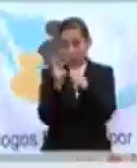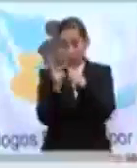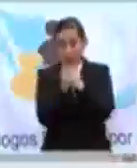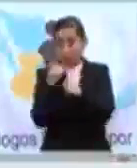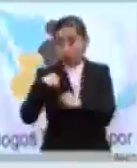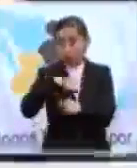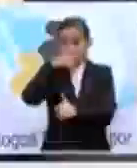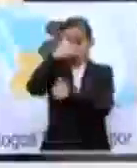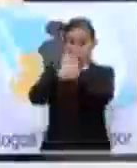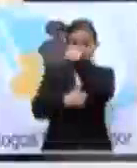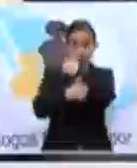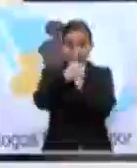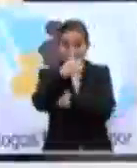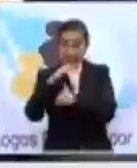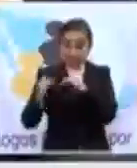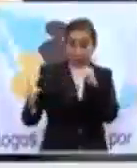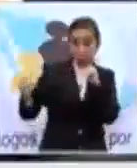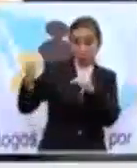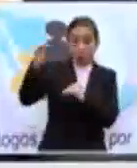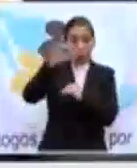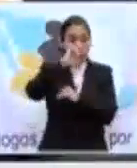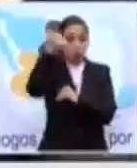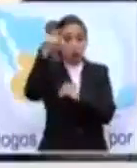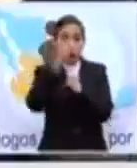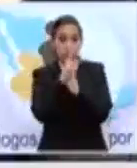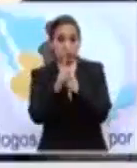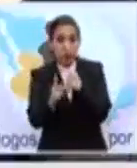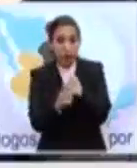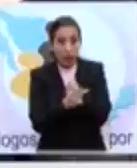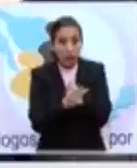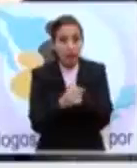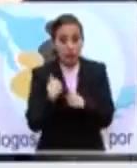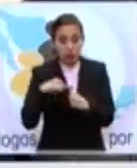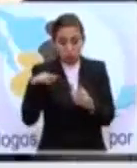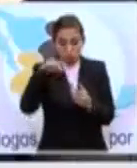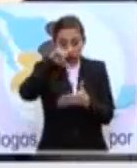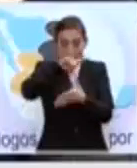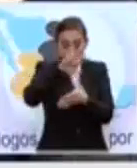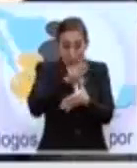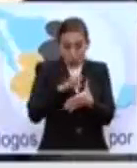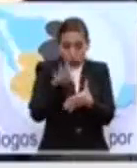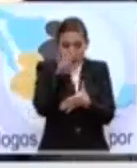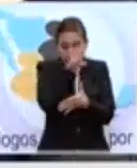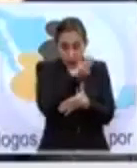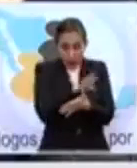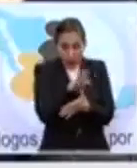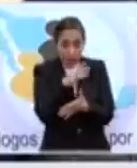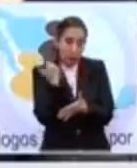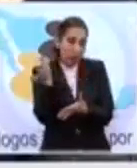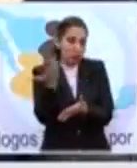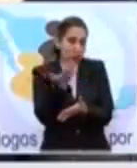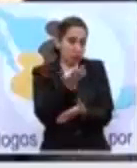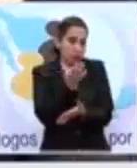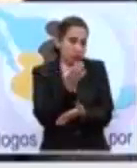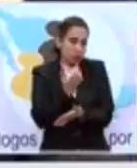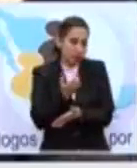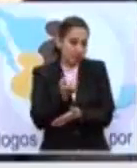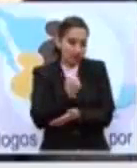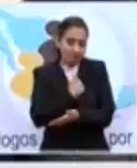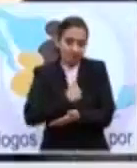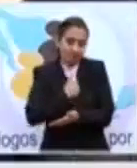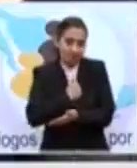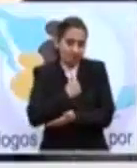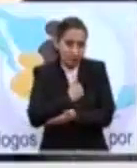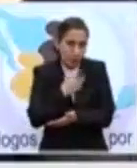que competimos, e incluso contra países a nivel de nuestra región Latinoamérica, que desafortunadamente no